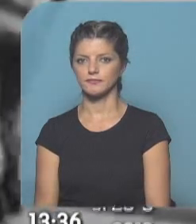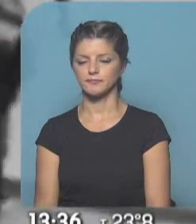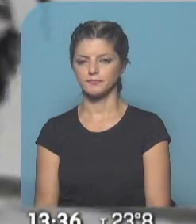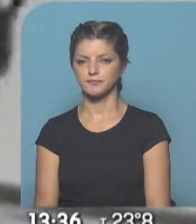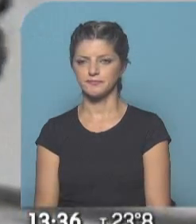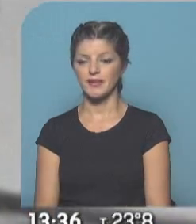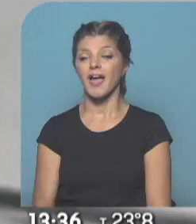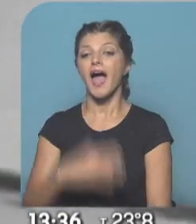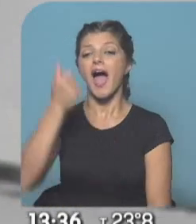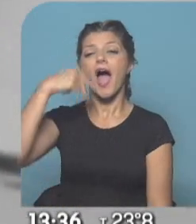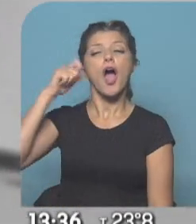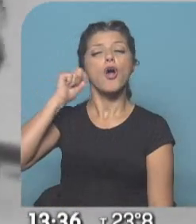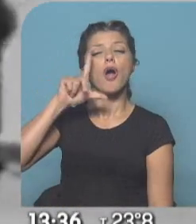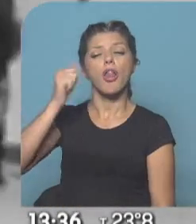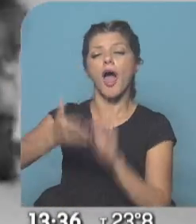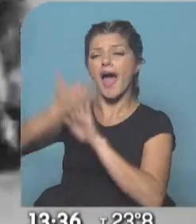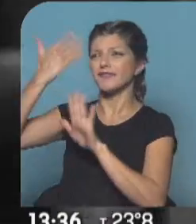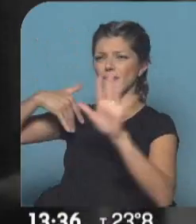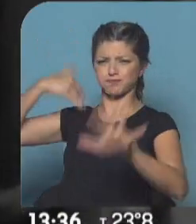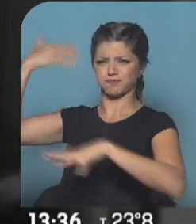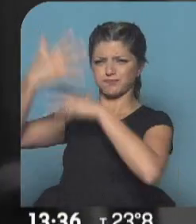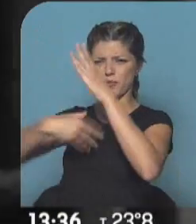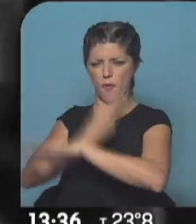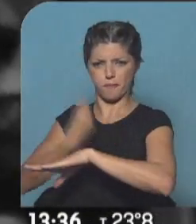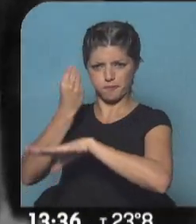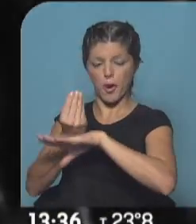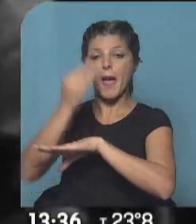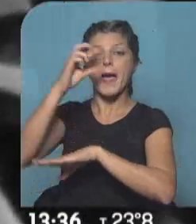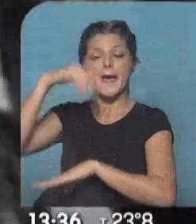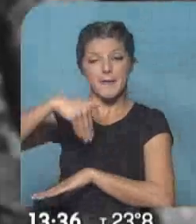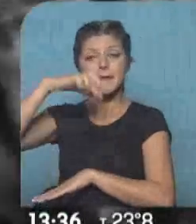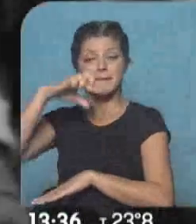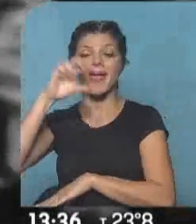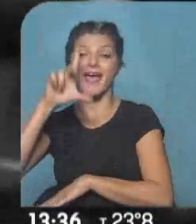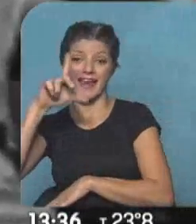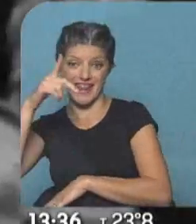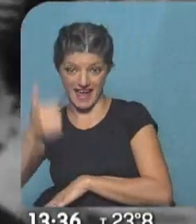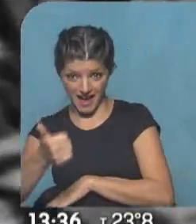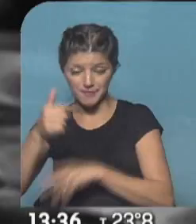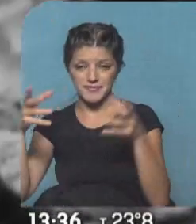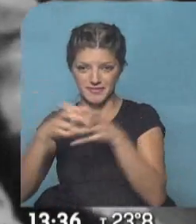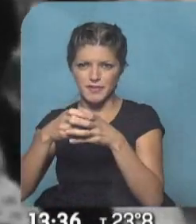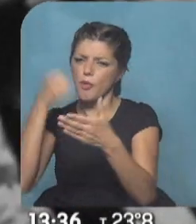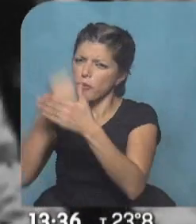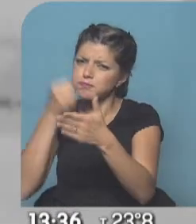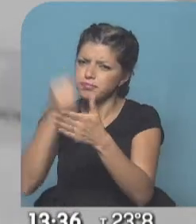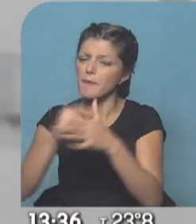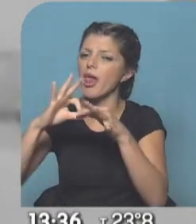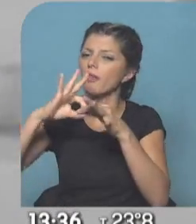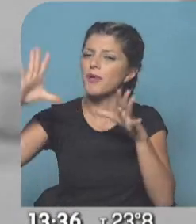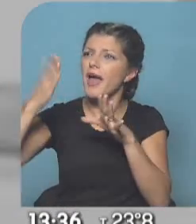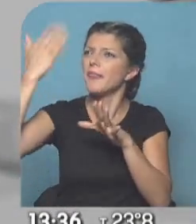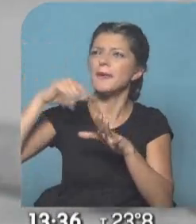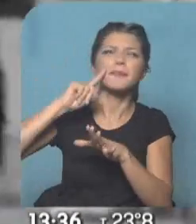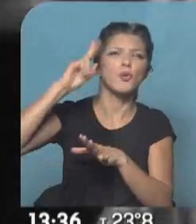Poco queda en Angola de la revolución que llevó al poder al MPLA, el Movimiento Popular por la Liberación de Angola, que luchó desde mediados de